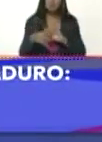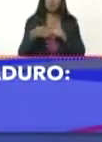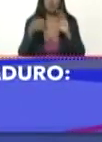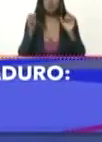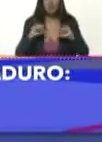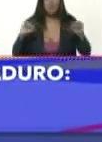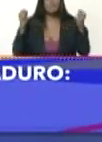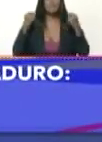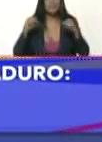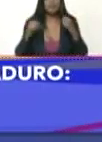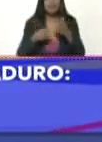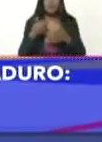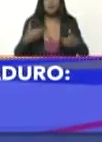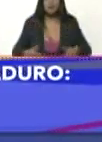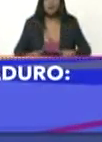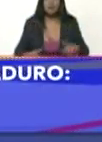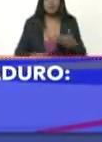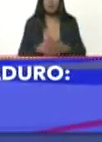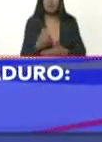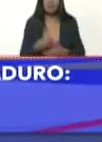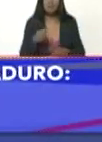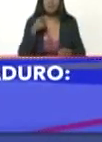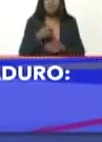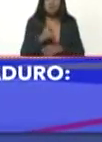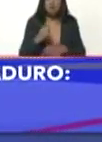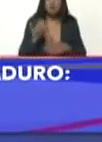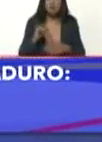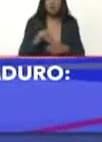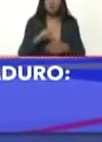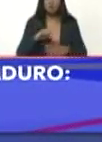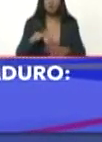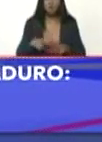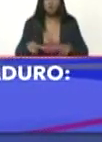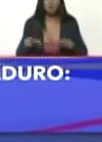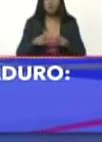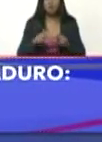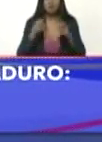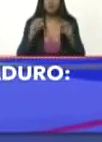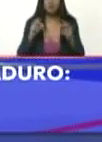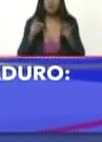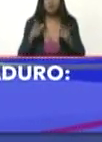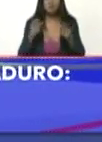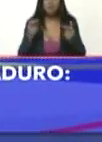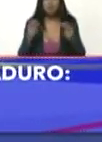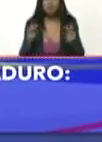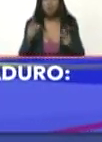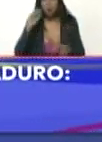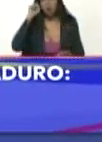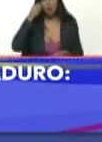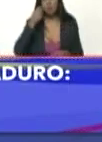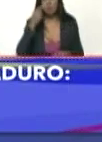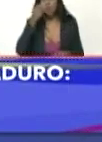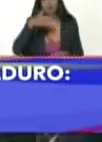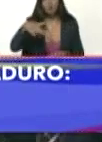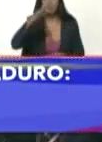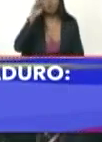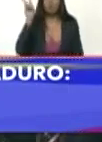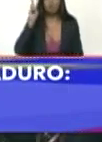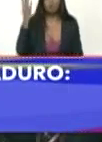práctica más sacrificada, disciplinada y exigente en el campo de acción. Por favor, vamos a recordárselo al pueblo de